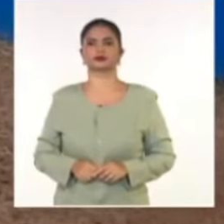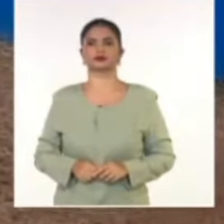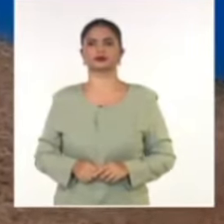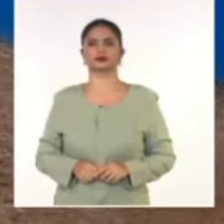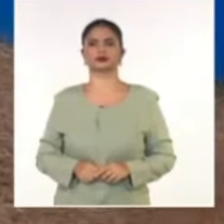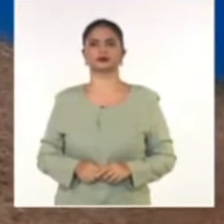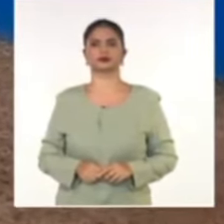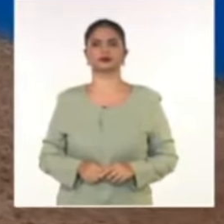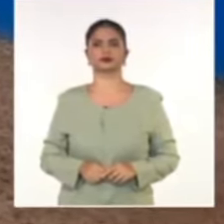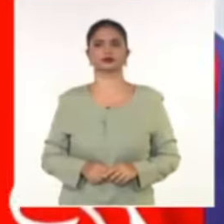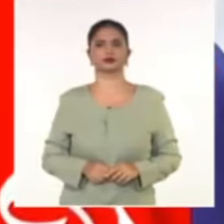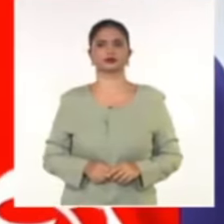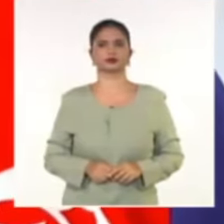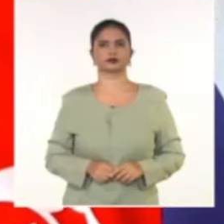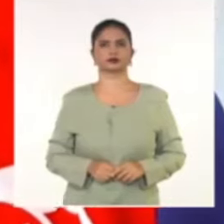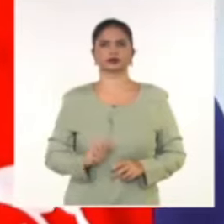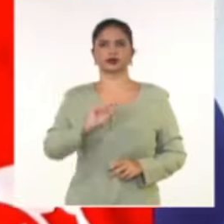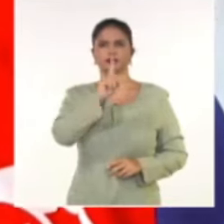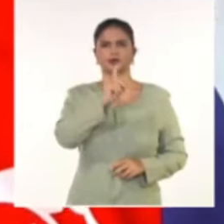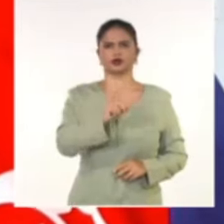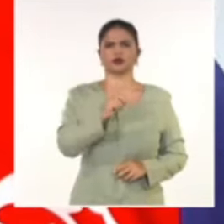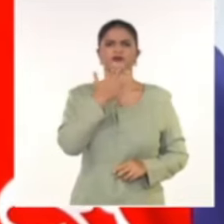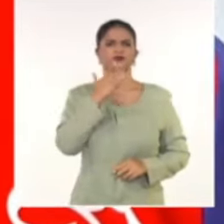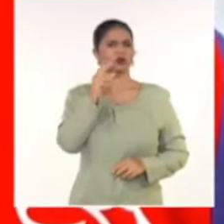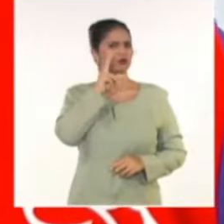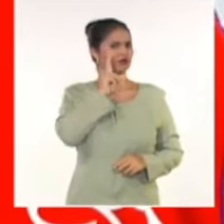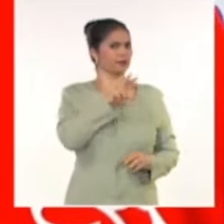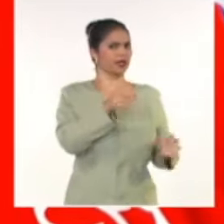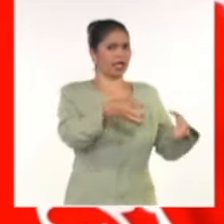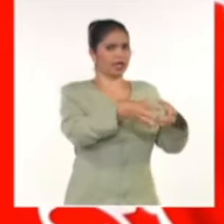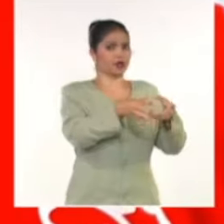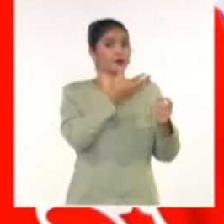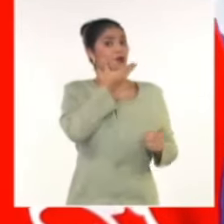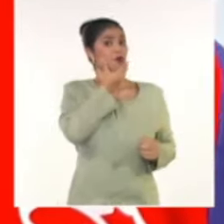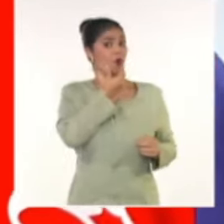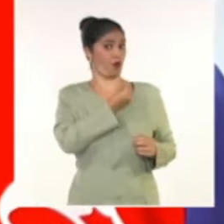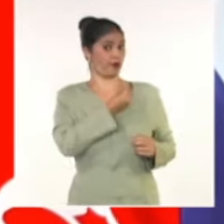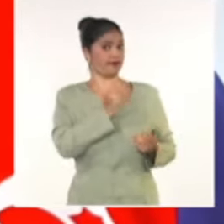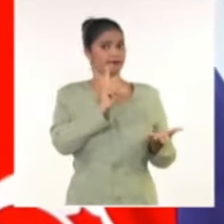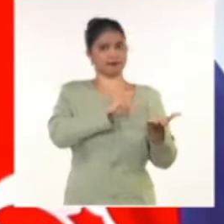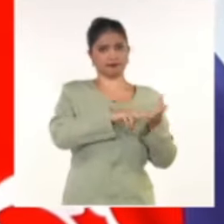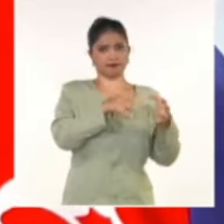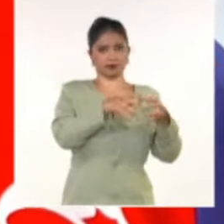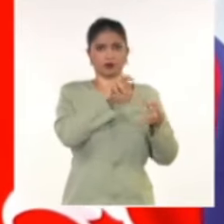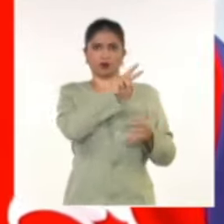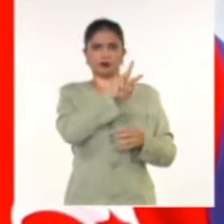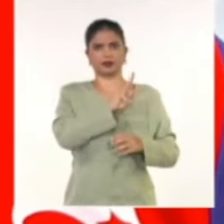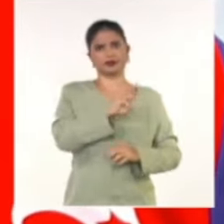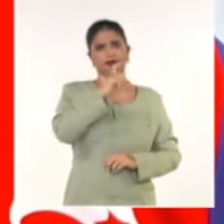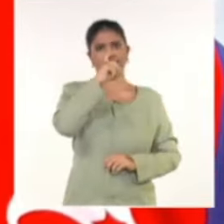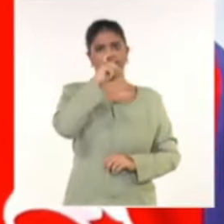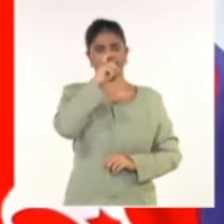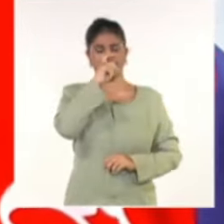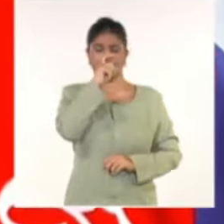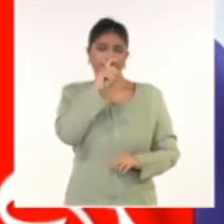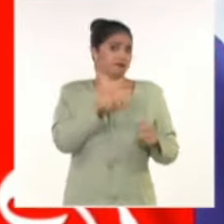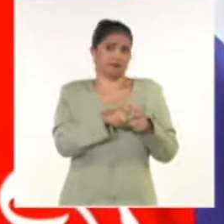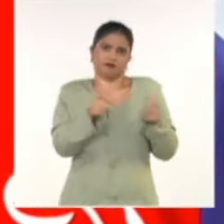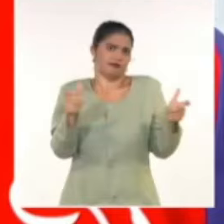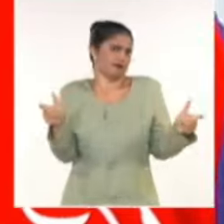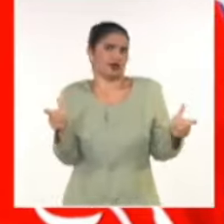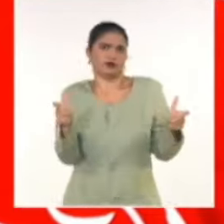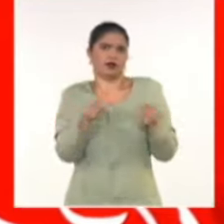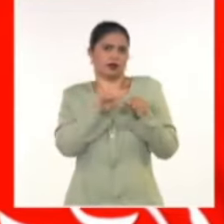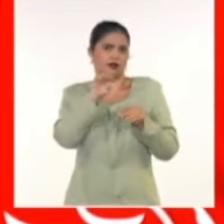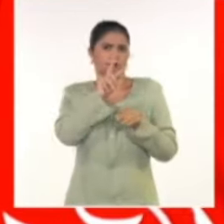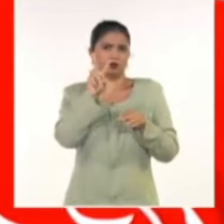Bueno, ¿cómo ve el talento de estos jóvenes muchachos que no llegan a los 23 años todavía, los que están en el tryout? ¿Y cómo ve el futuro de los lanzadores en Cuba?